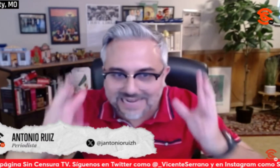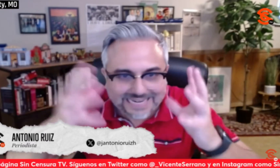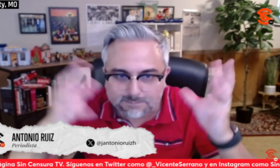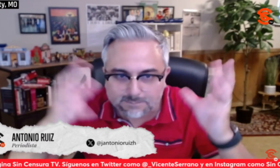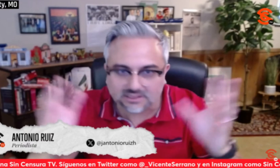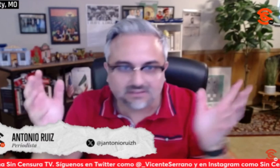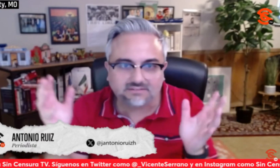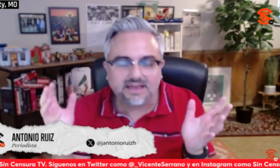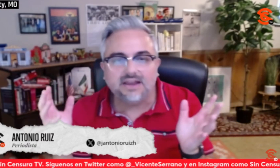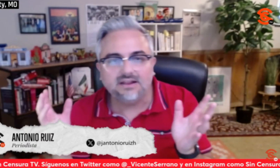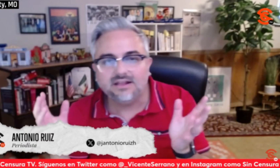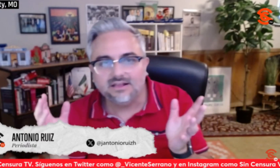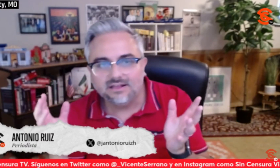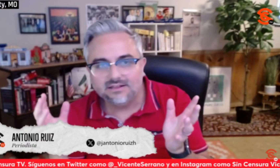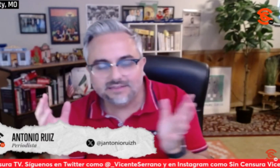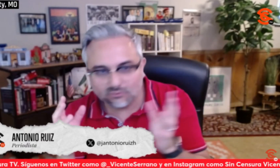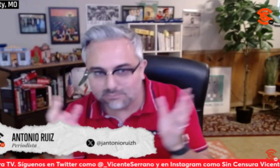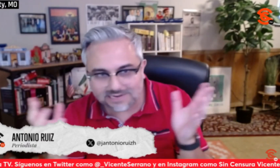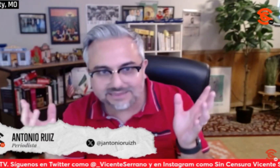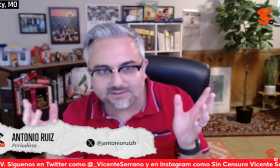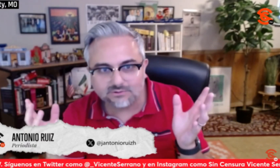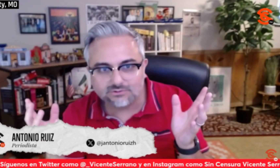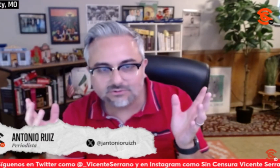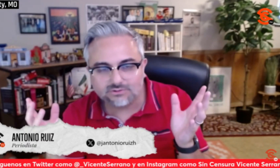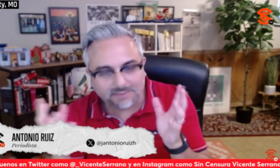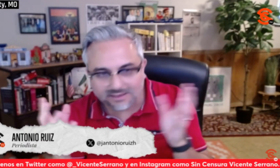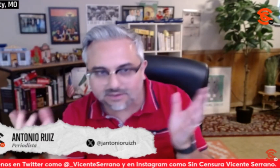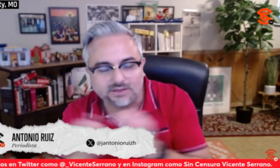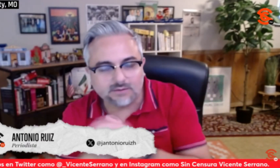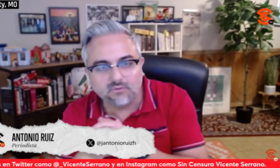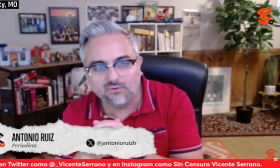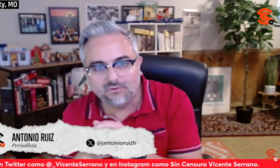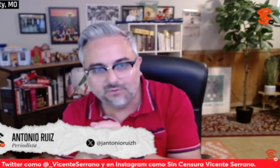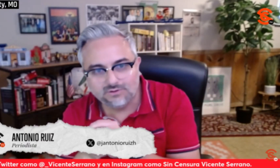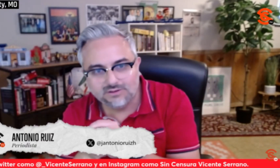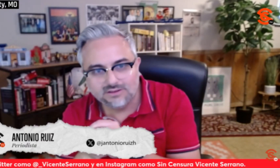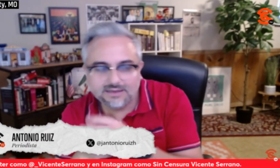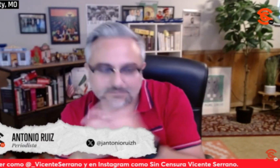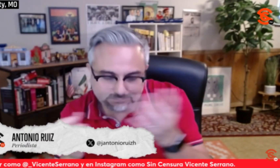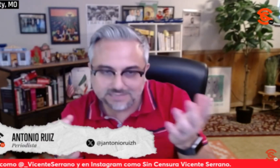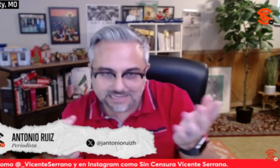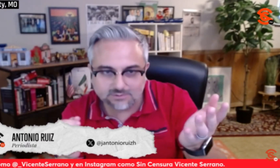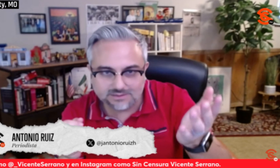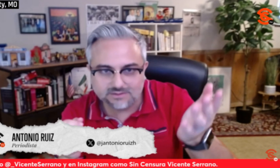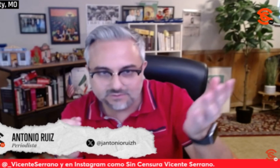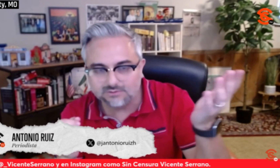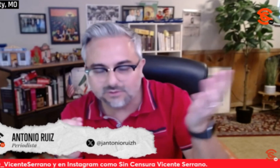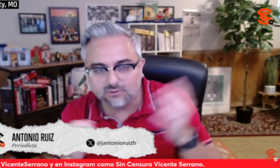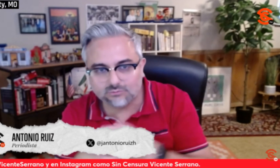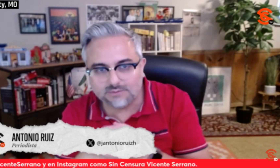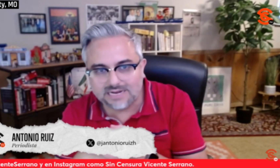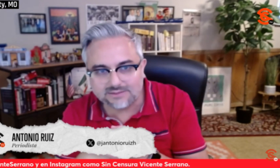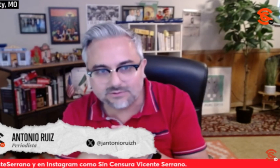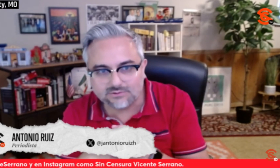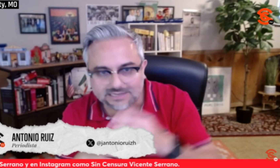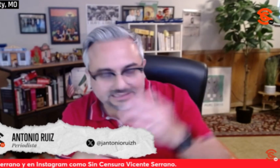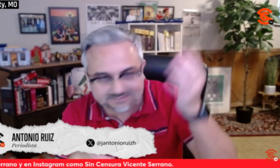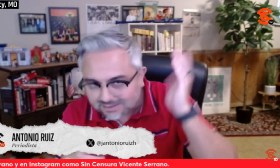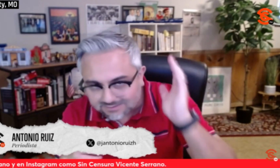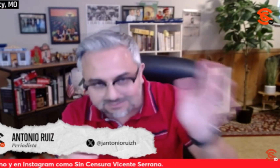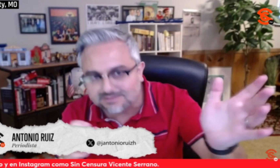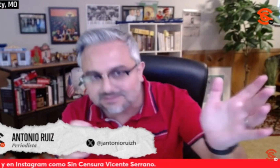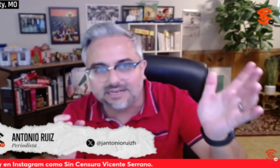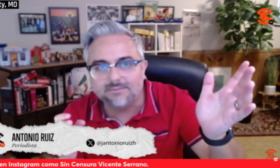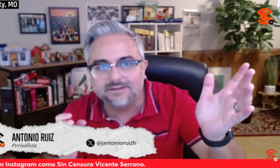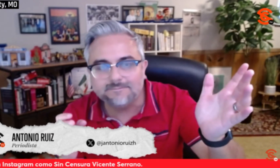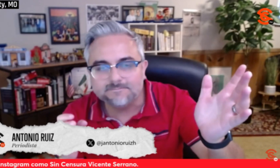defensor plenipotencial de los malandros de México y el mundo. Claro, ha defendido a otros malandros, la lista